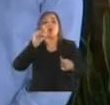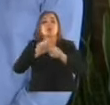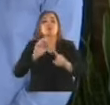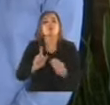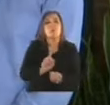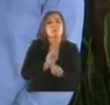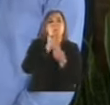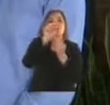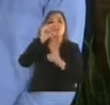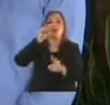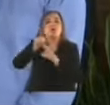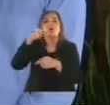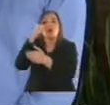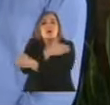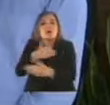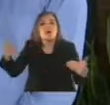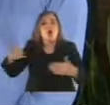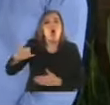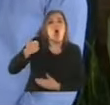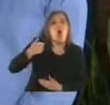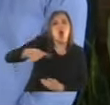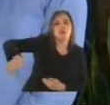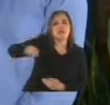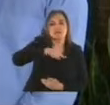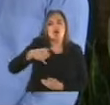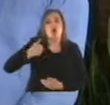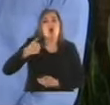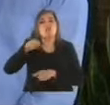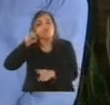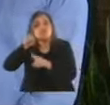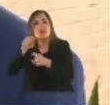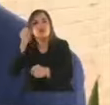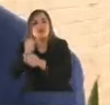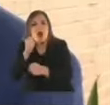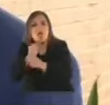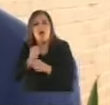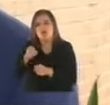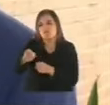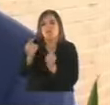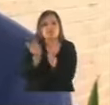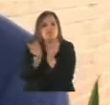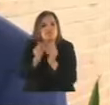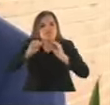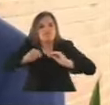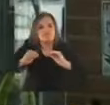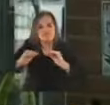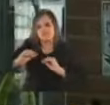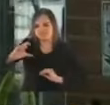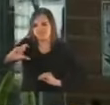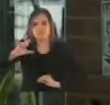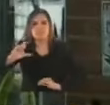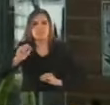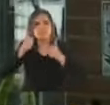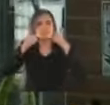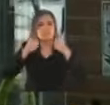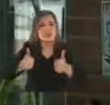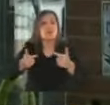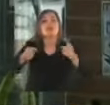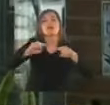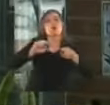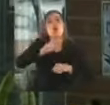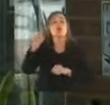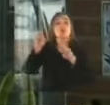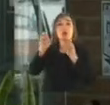más oportunidades para los jóvenes en materia salarial, económica, profesional, educativa. Vamos a dar una lucha muy grande también por un tema sobre